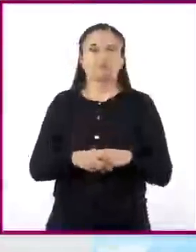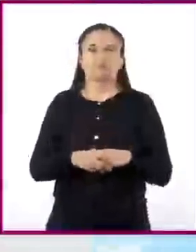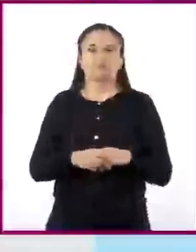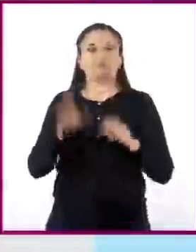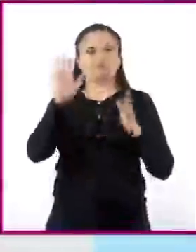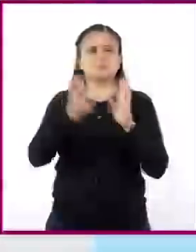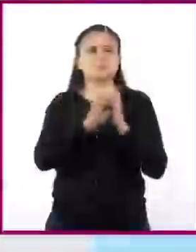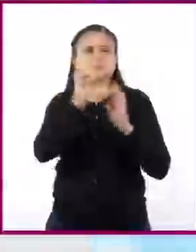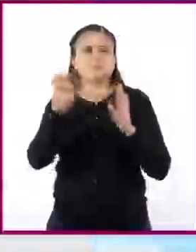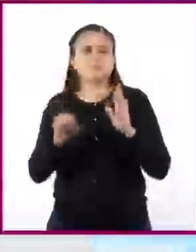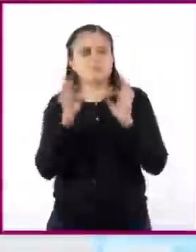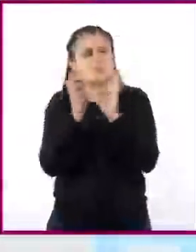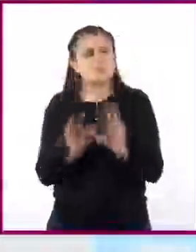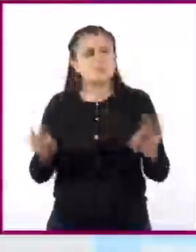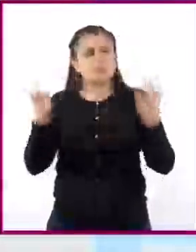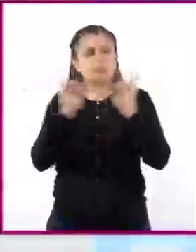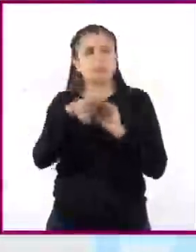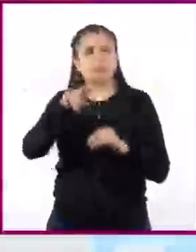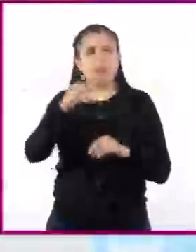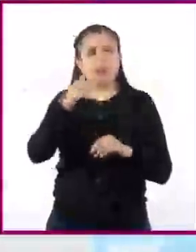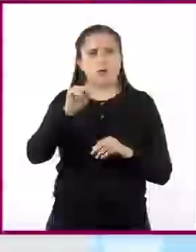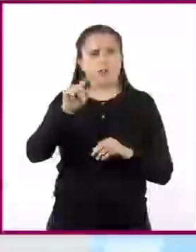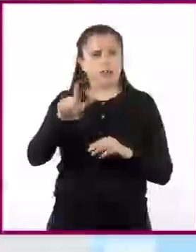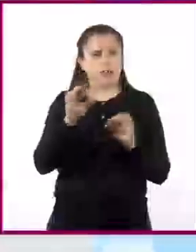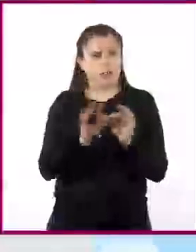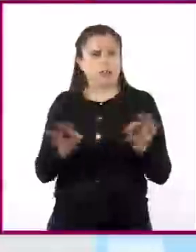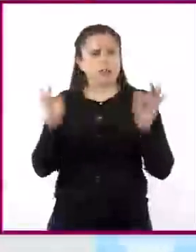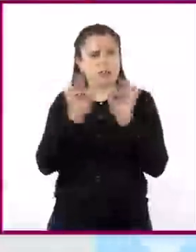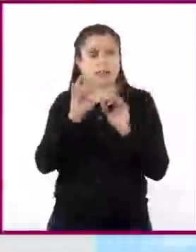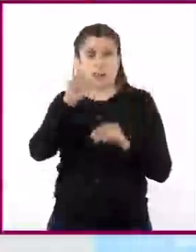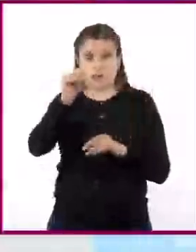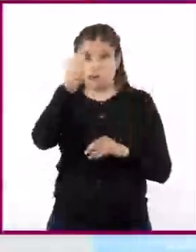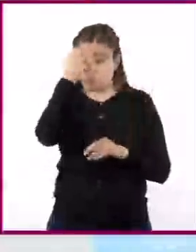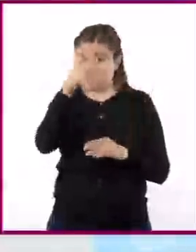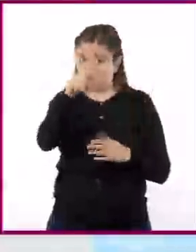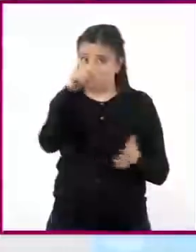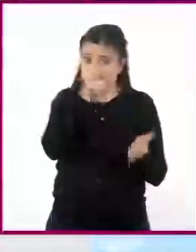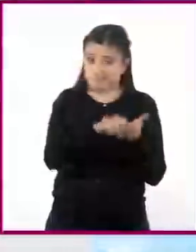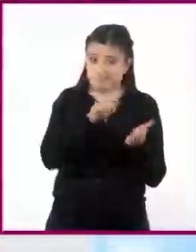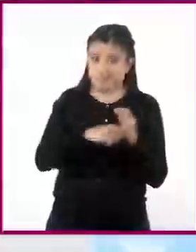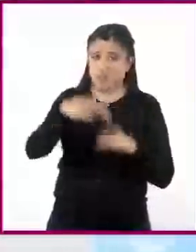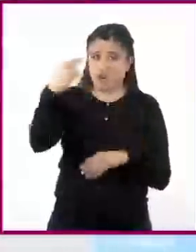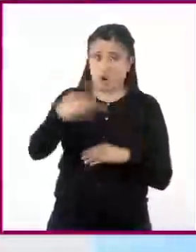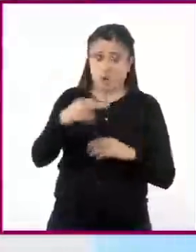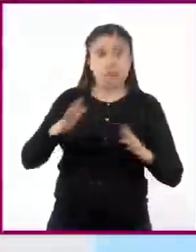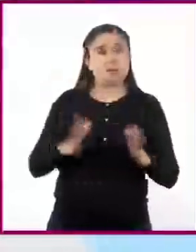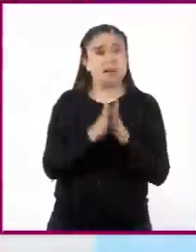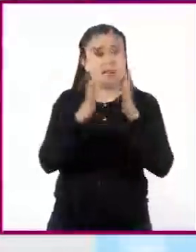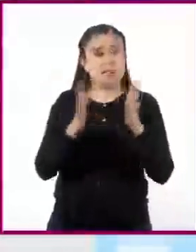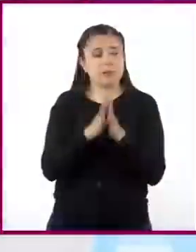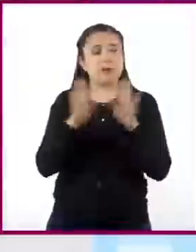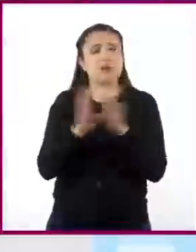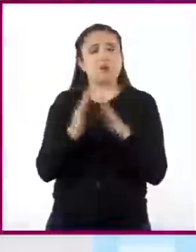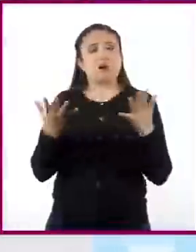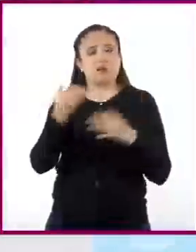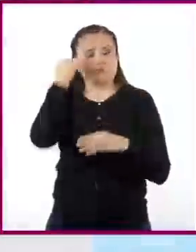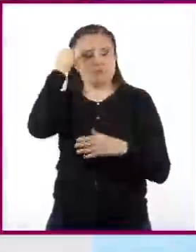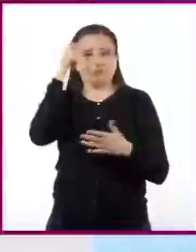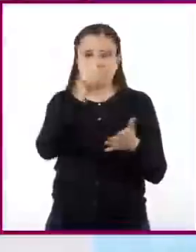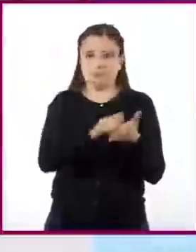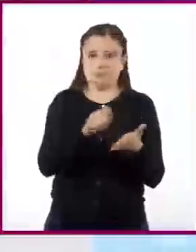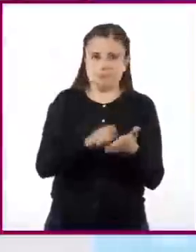Por ejemplo, la importancia del náhuatl. No olviden anotar los nombres de quienes participaron como autores del